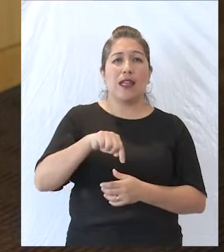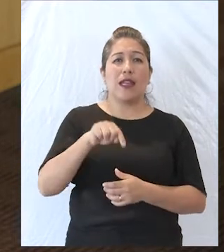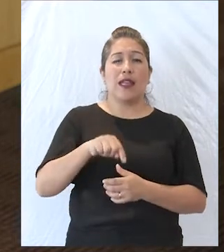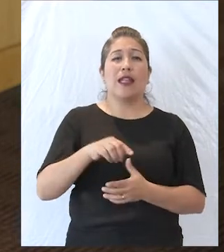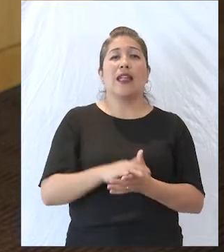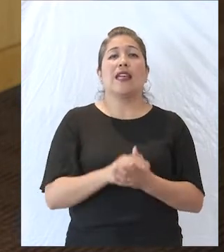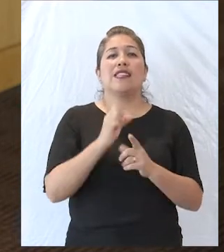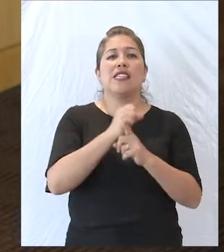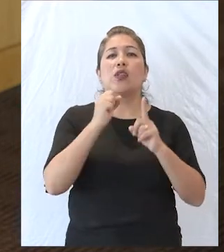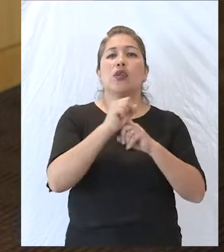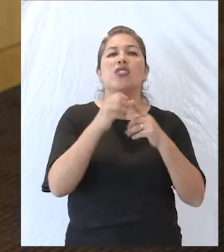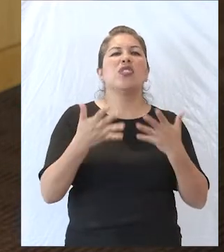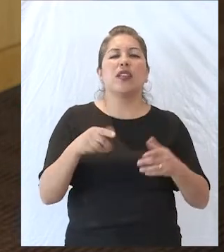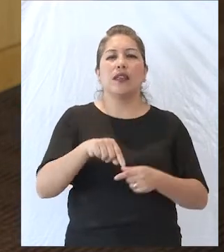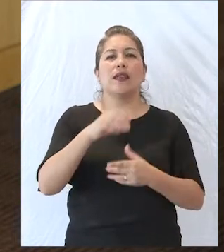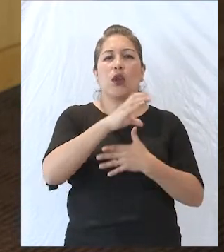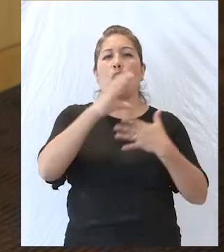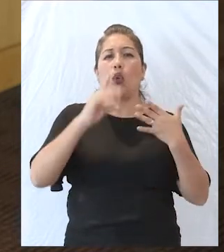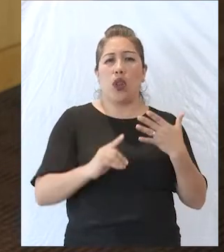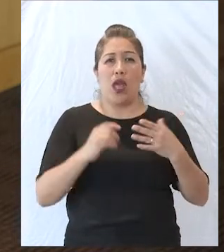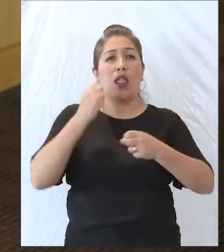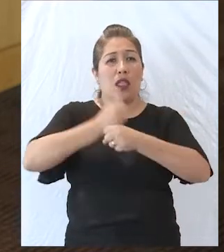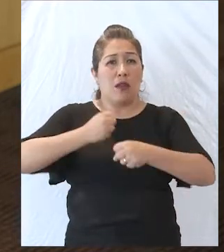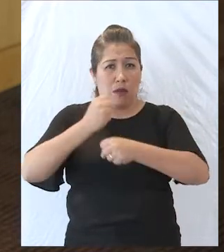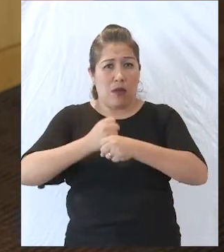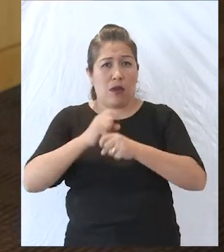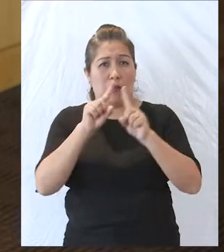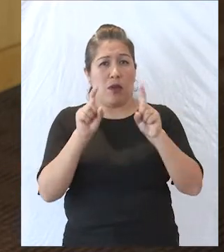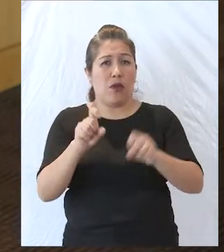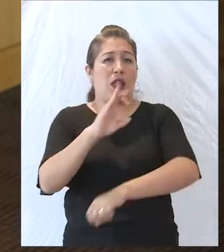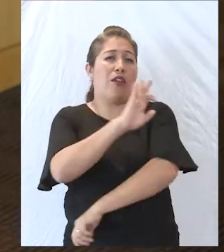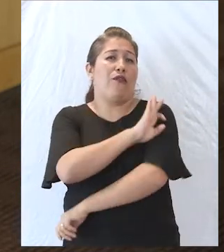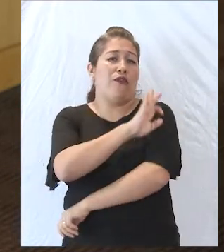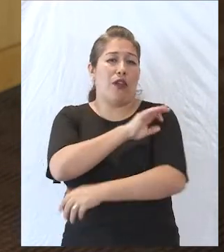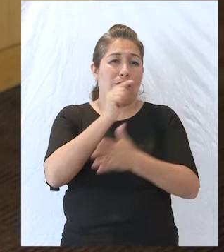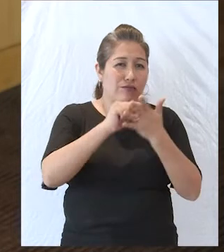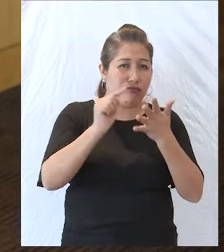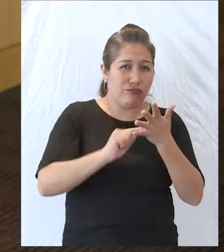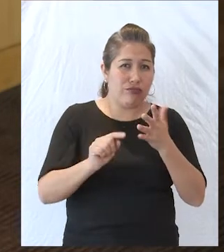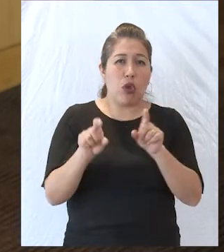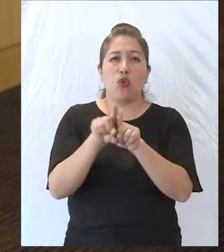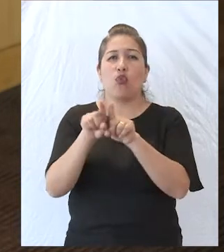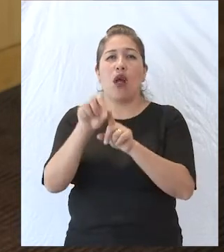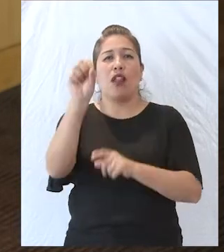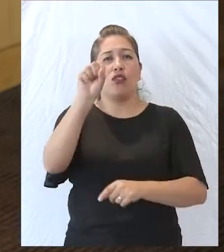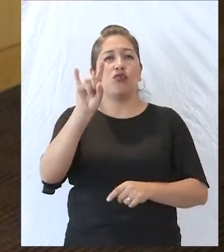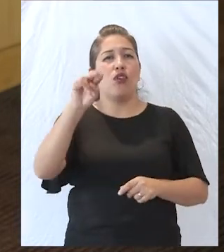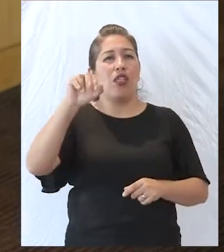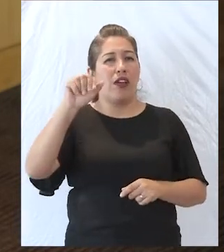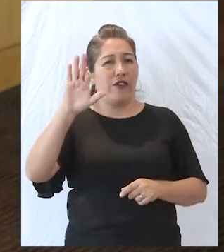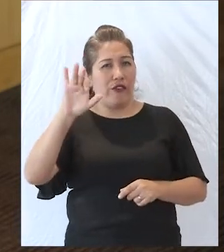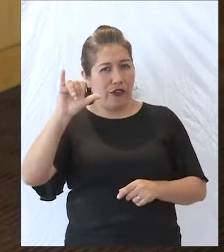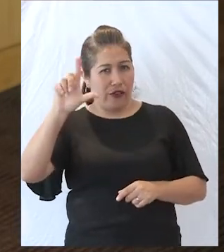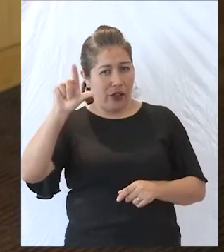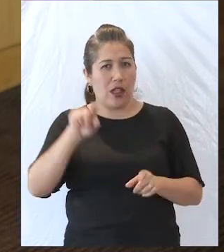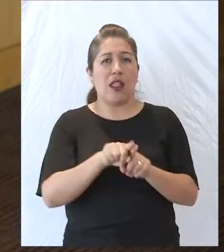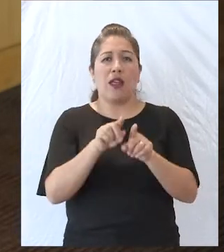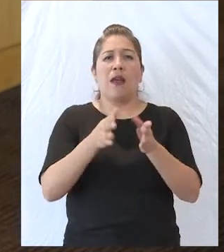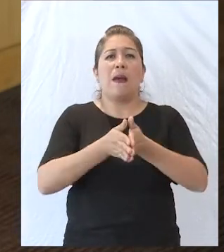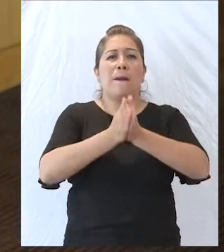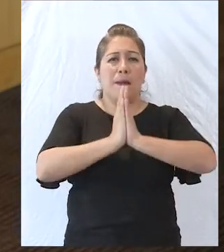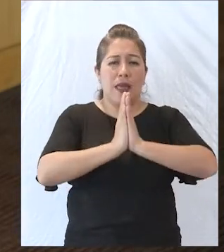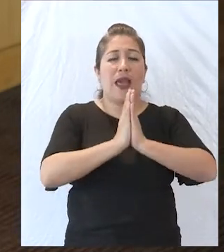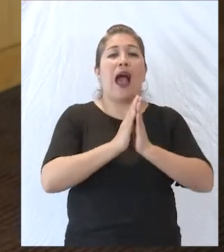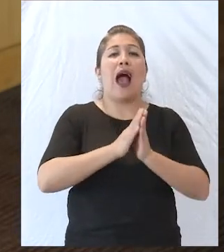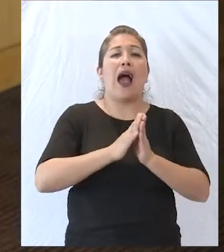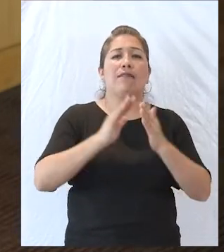En este caso, el CONADIS está trabajando en la fiscalización, igual como lo hace la SUNAFIL, pero también hay que hacer